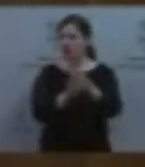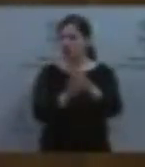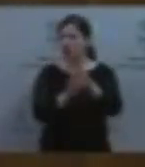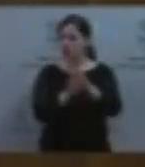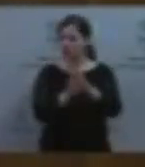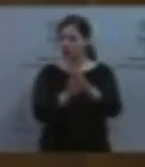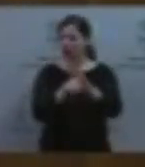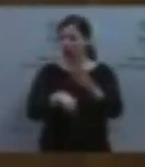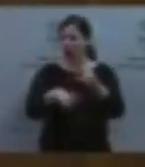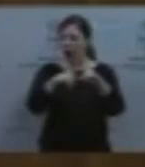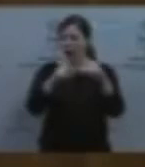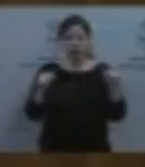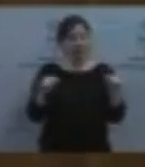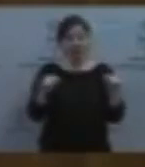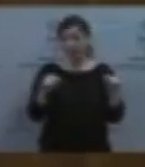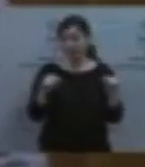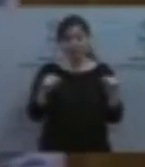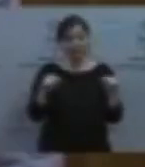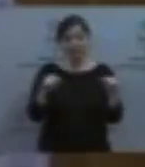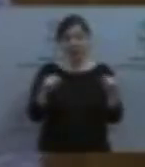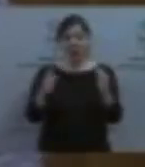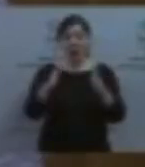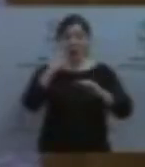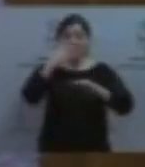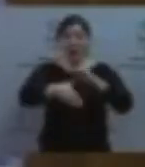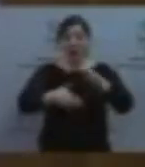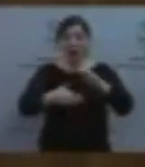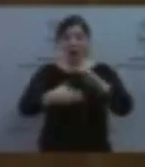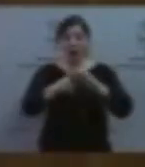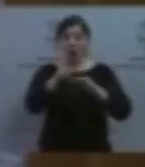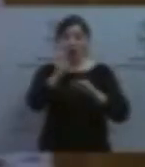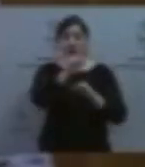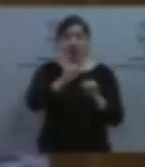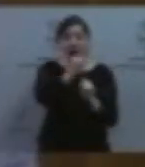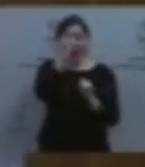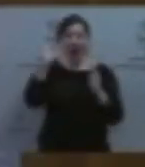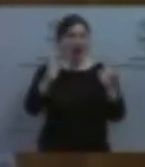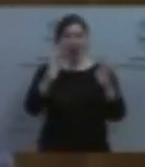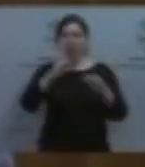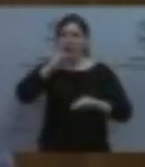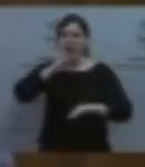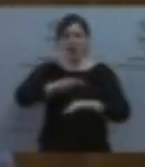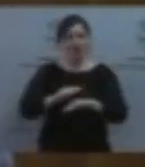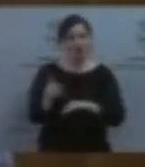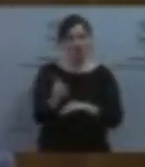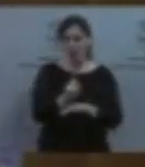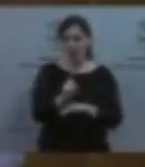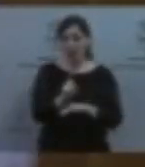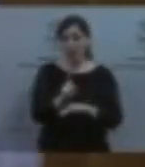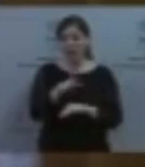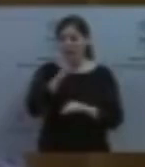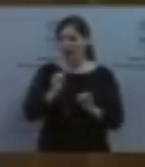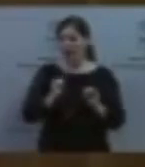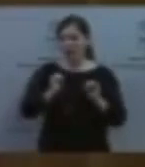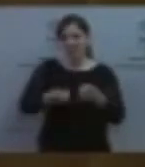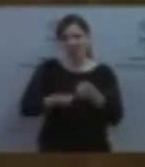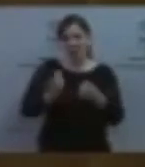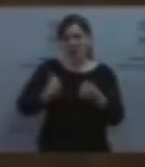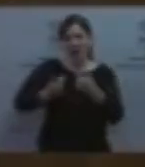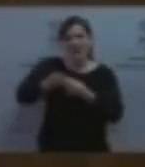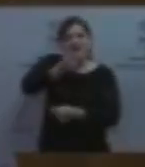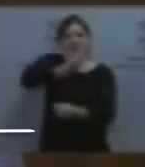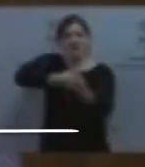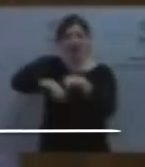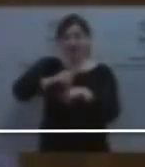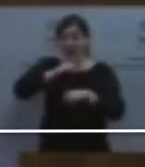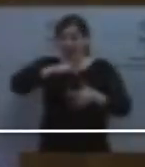de los 2 años establecidos. Pronto se inició ya la venta en la que ahora mismo estamos inmersos a un grupo que yo creo